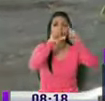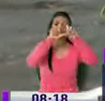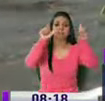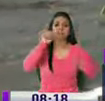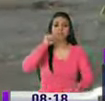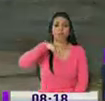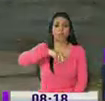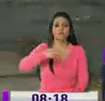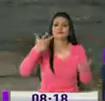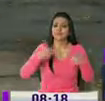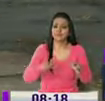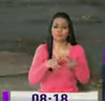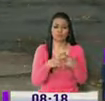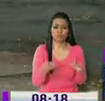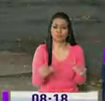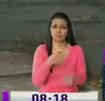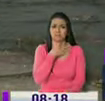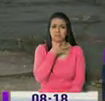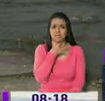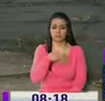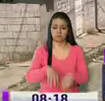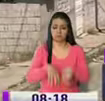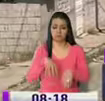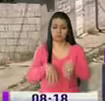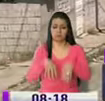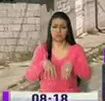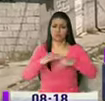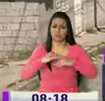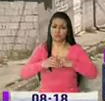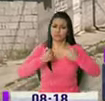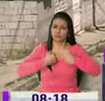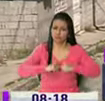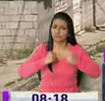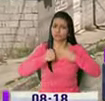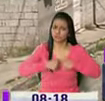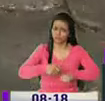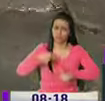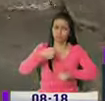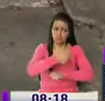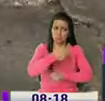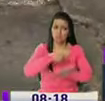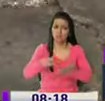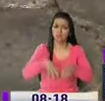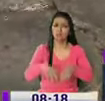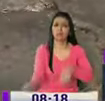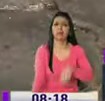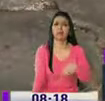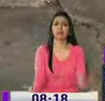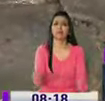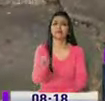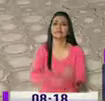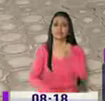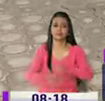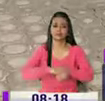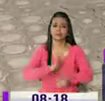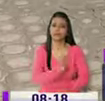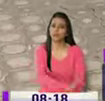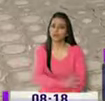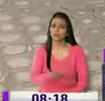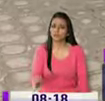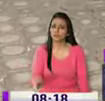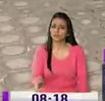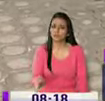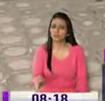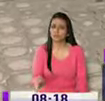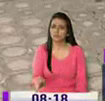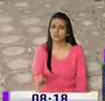solucionen el problema, pues tienen miedo de que el adoquinado que tanto esfuerzo les costó conseguir se dañe por esta fuga de agua. Yo quisiera que